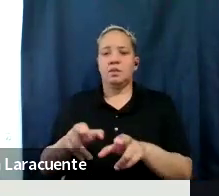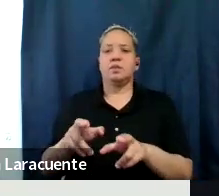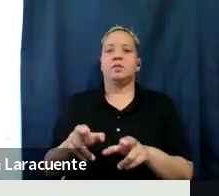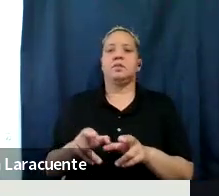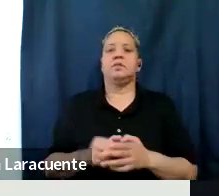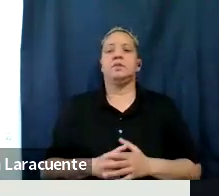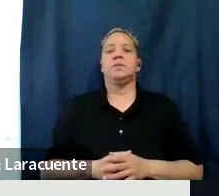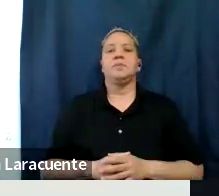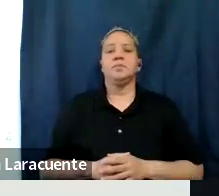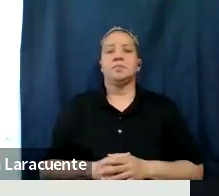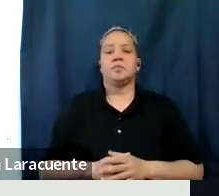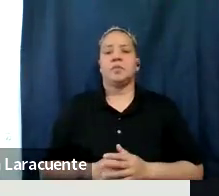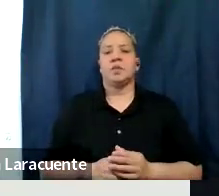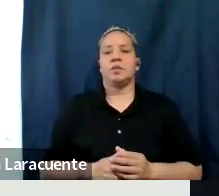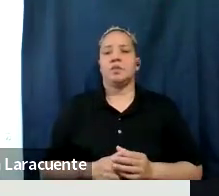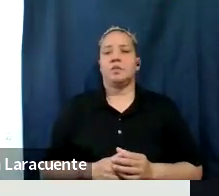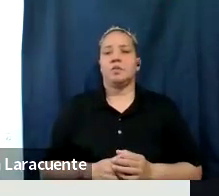¿verdad?